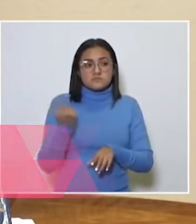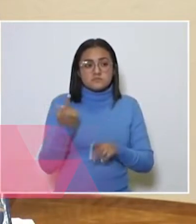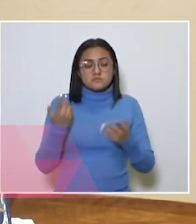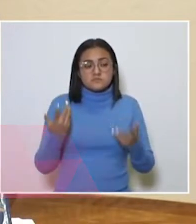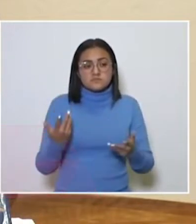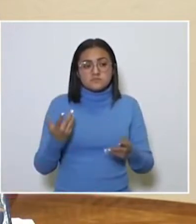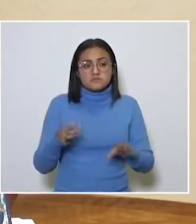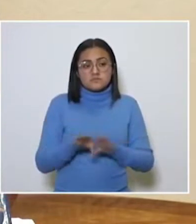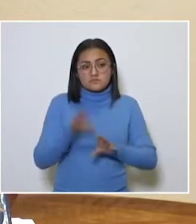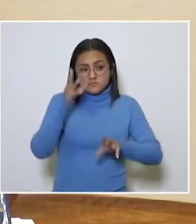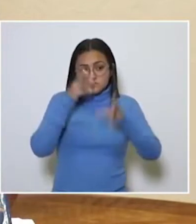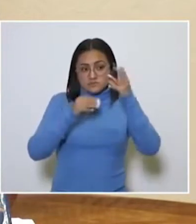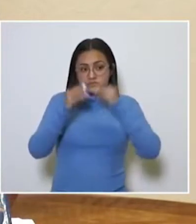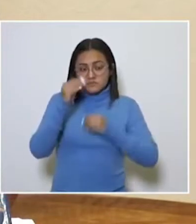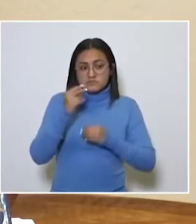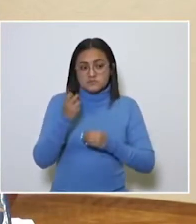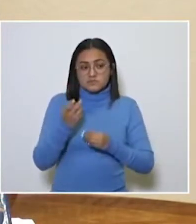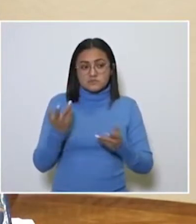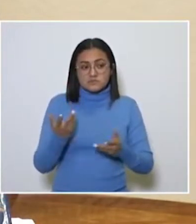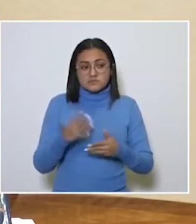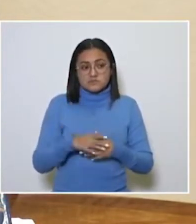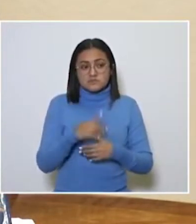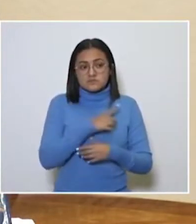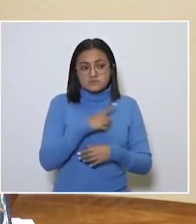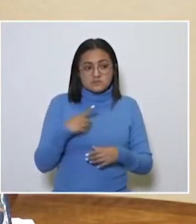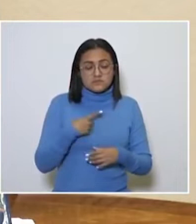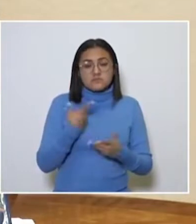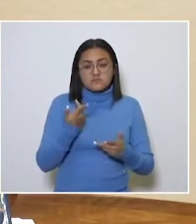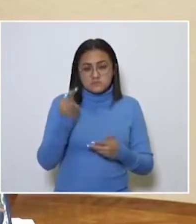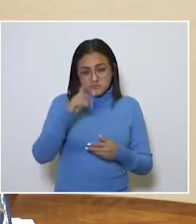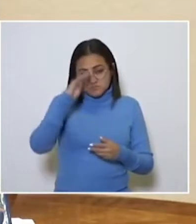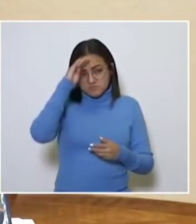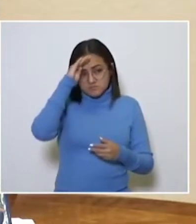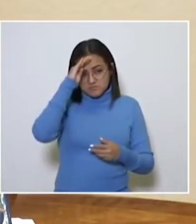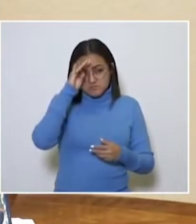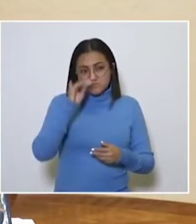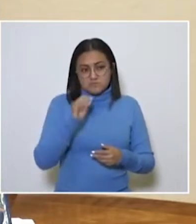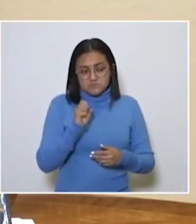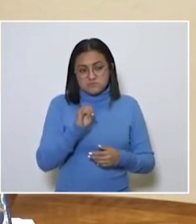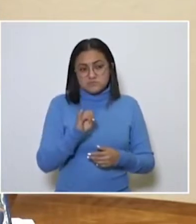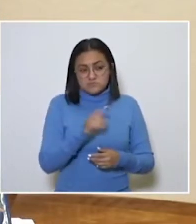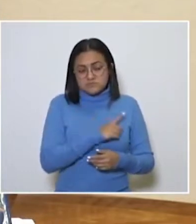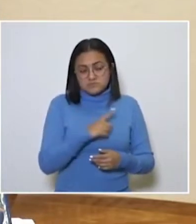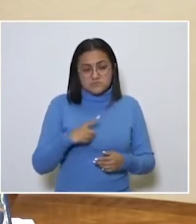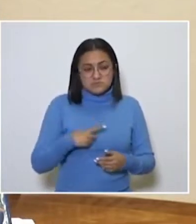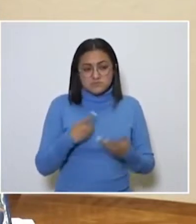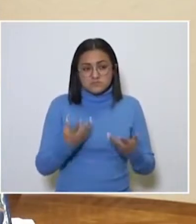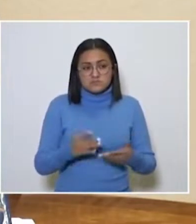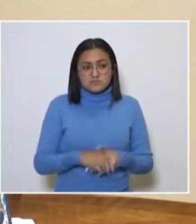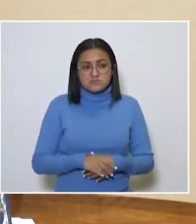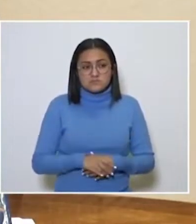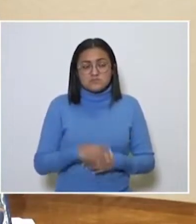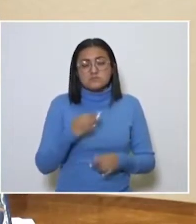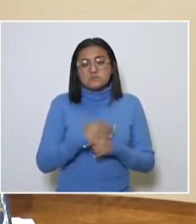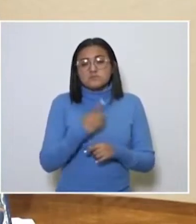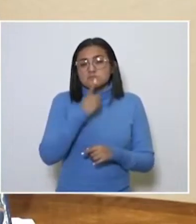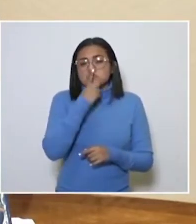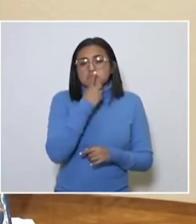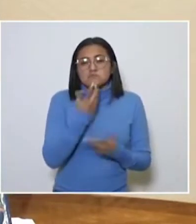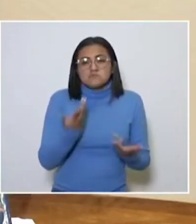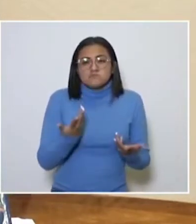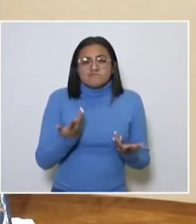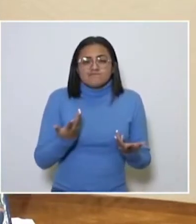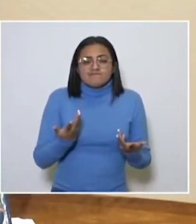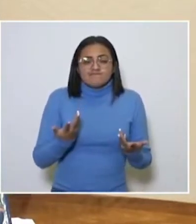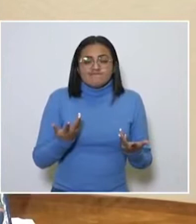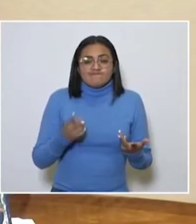de aprendizaje debe ser considerado si lo es no decirlo es también